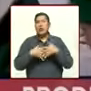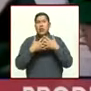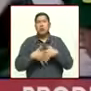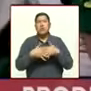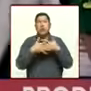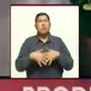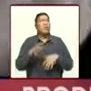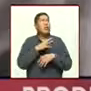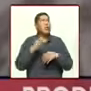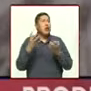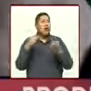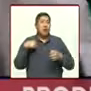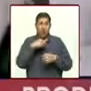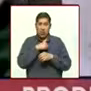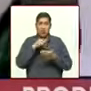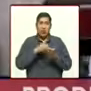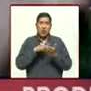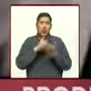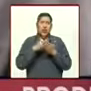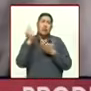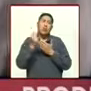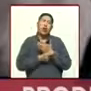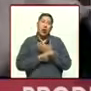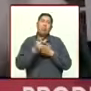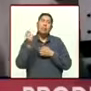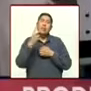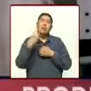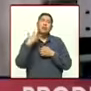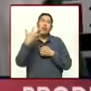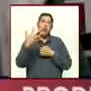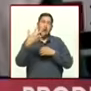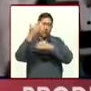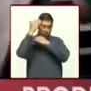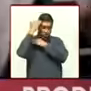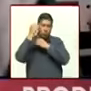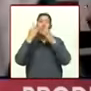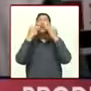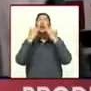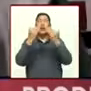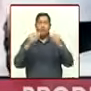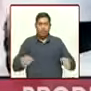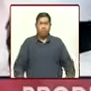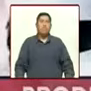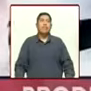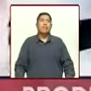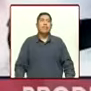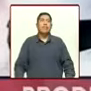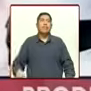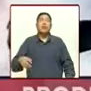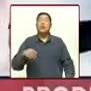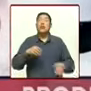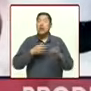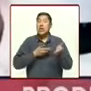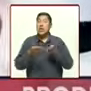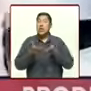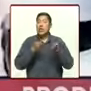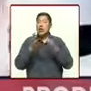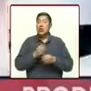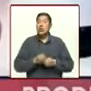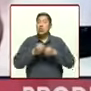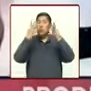empresas y queremos estar en este programa de Bolivisión Santa Cruz. Muchas gracias. Que nos sirva de mucho,